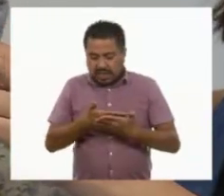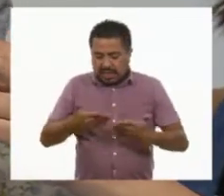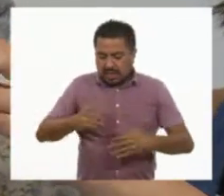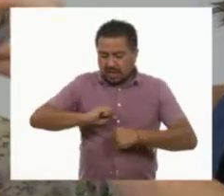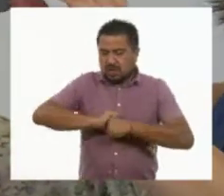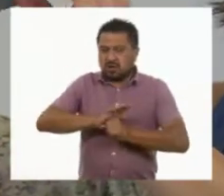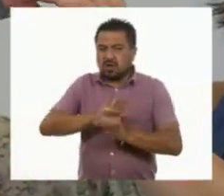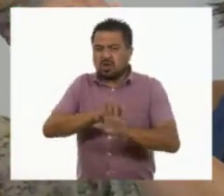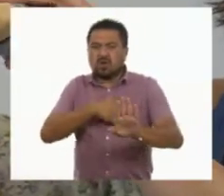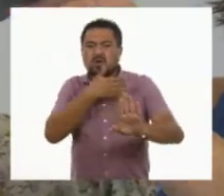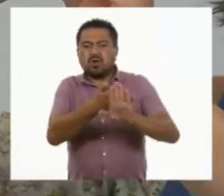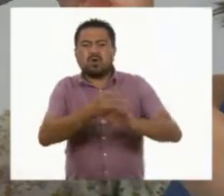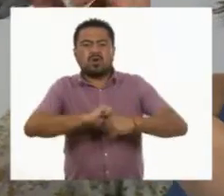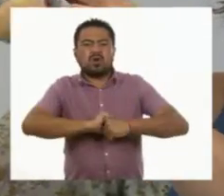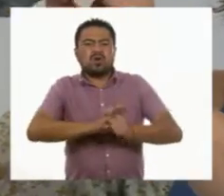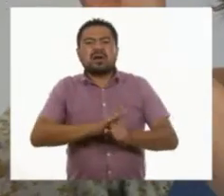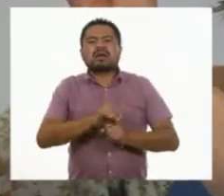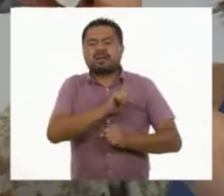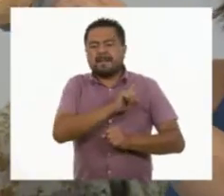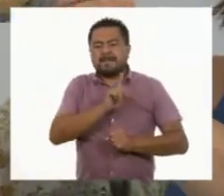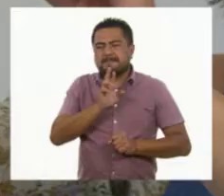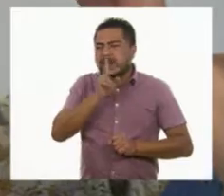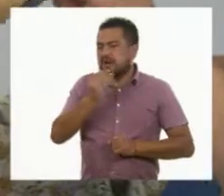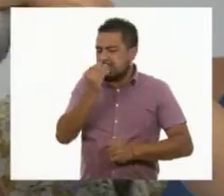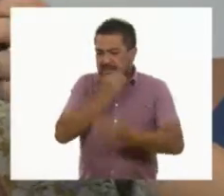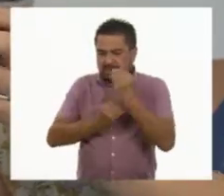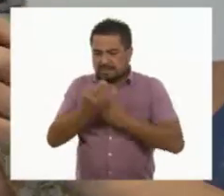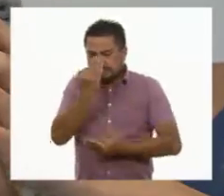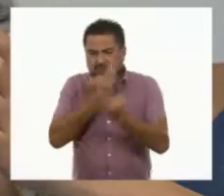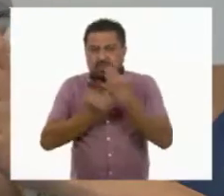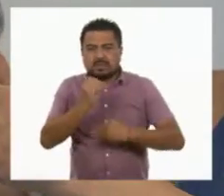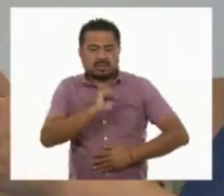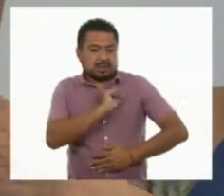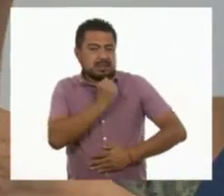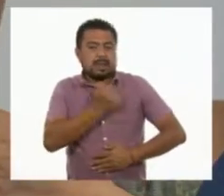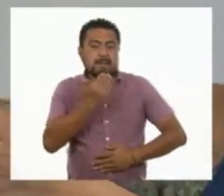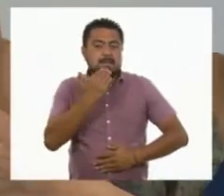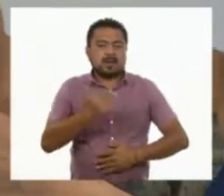contra el COVID, es mejor alimentarse bien.